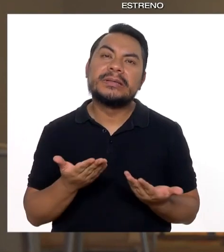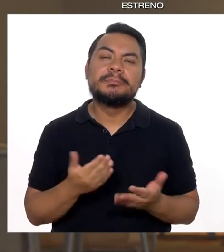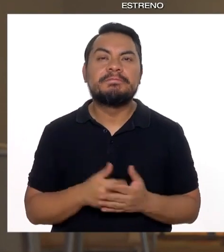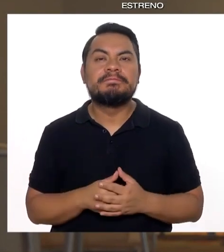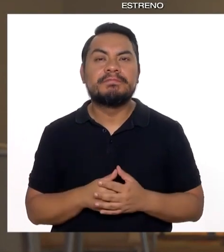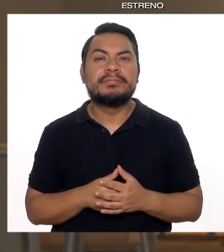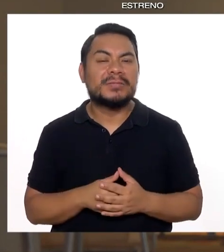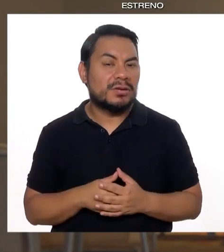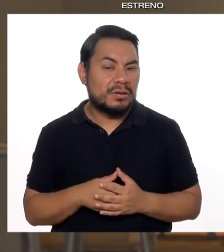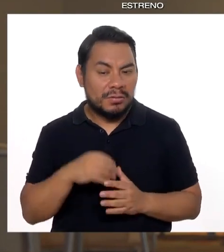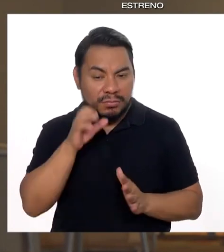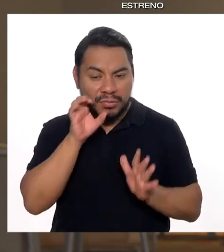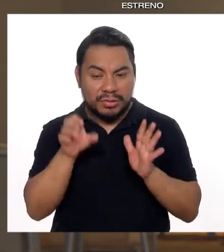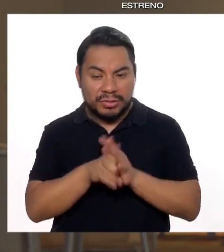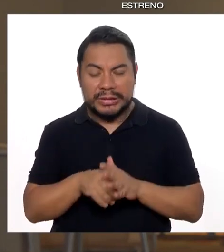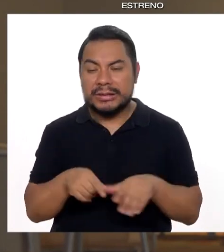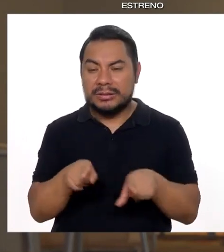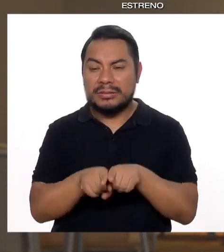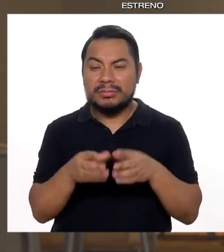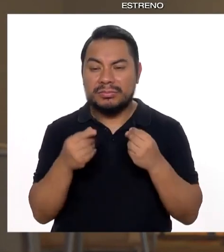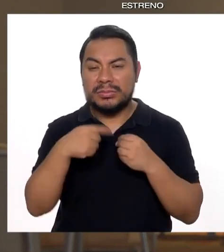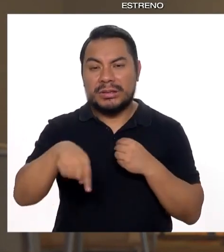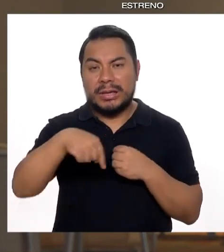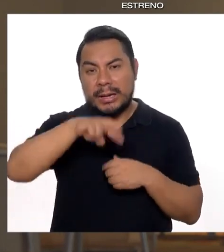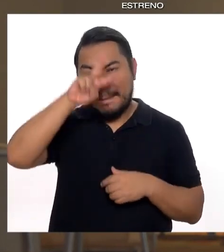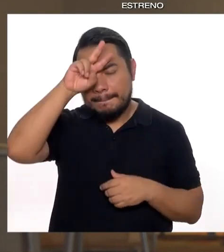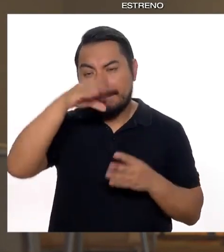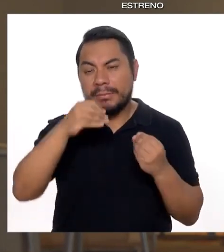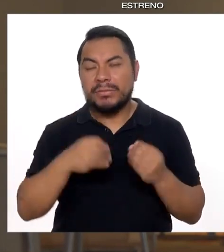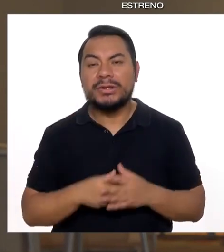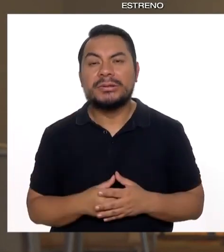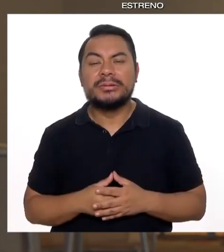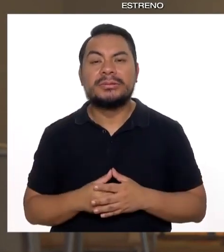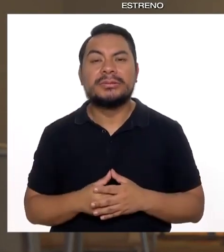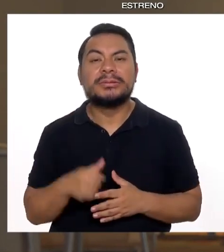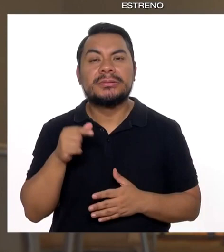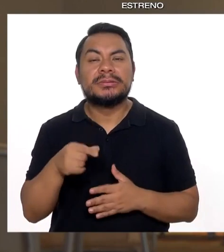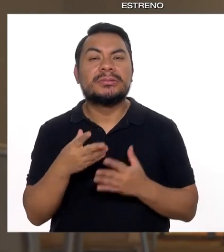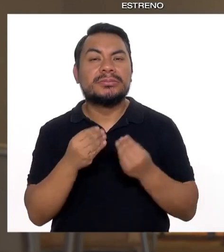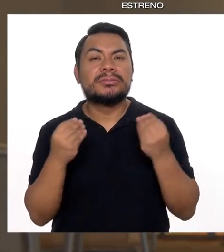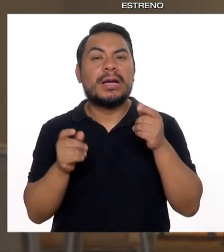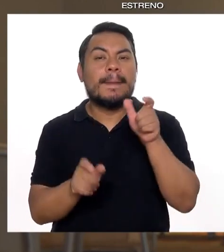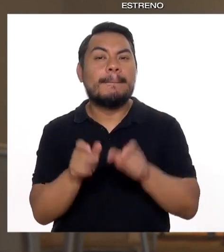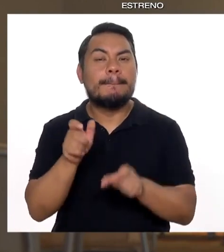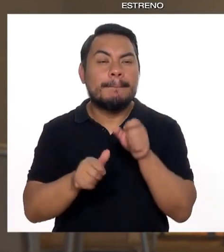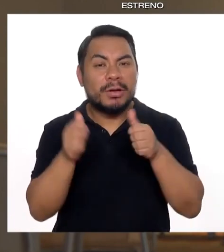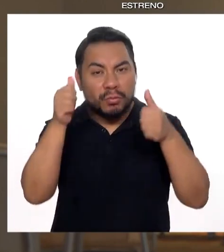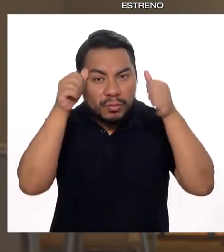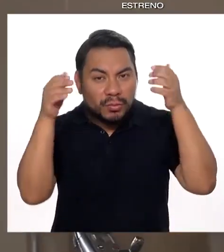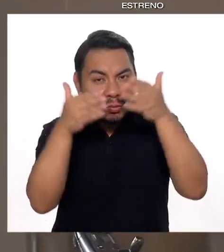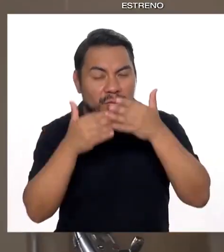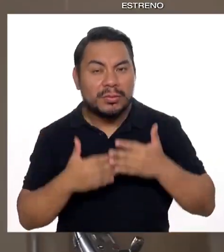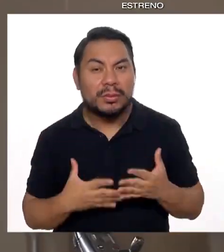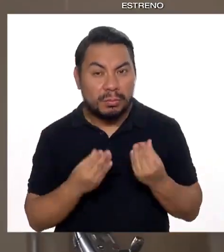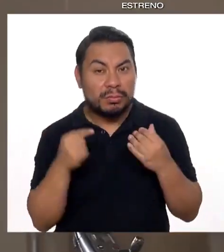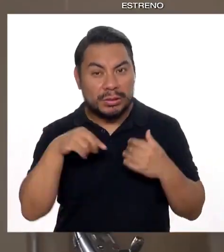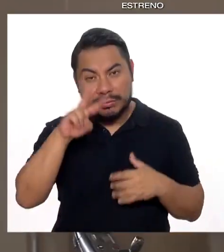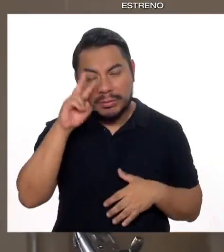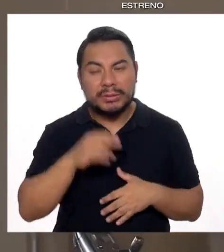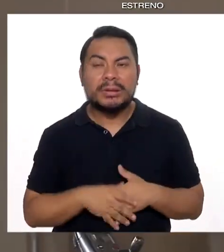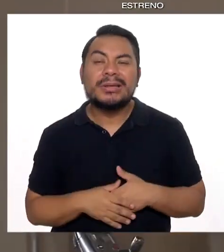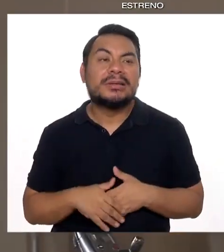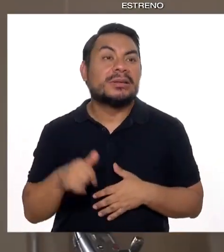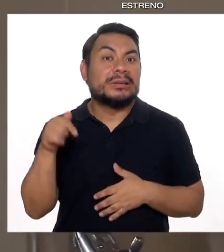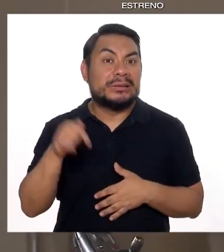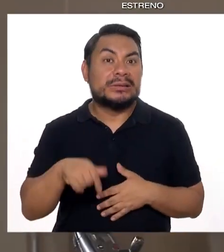ejemplo, se percibe también mucho en nuestro país la cantidad de personas con autismo. No existen